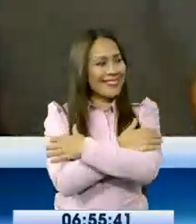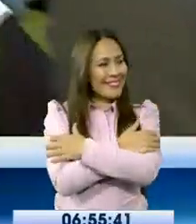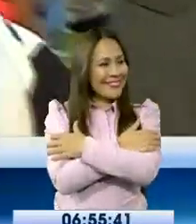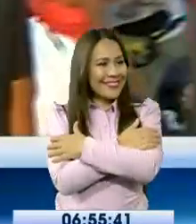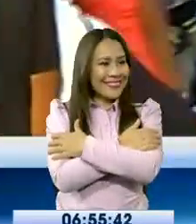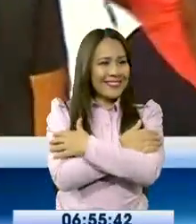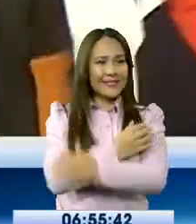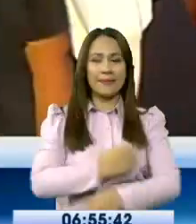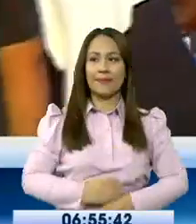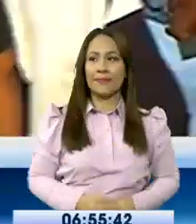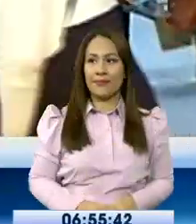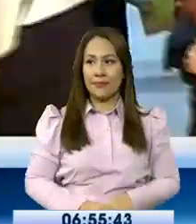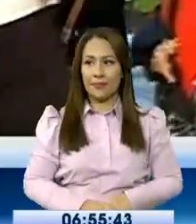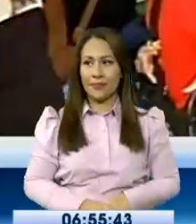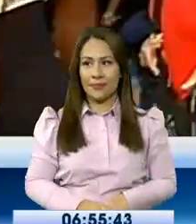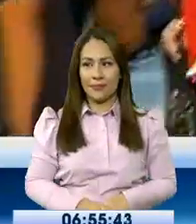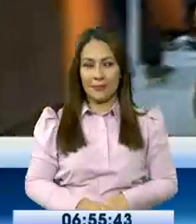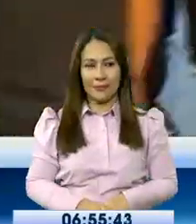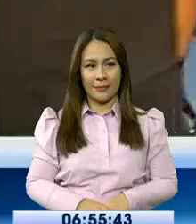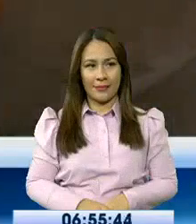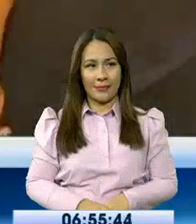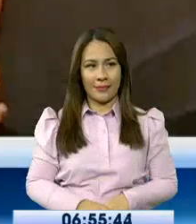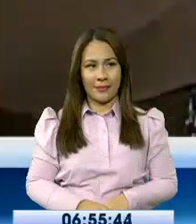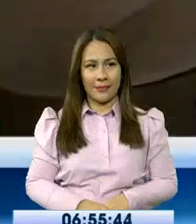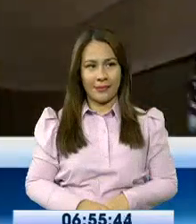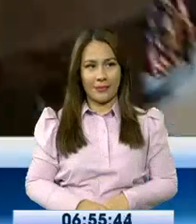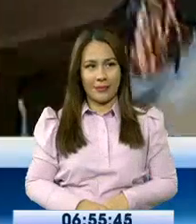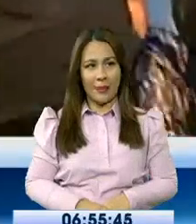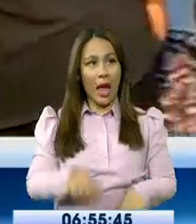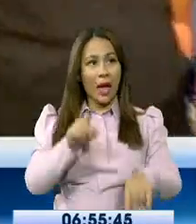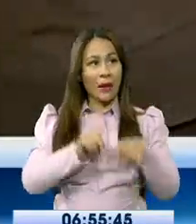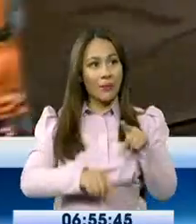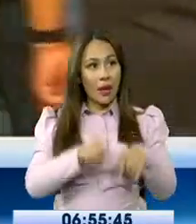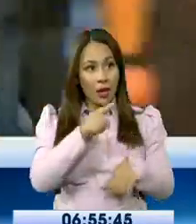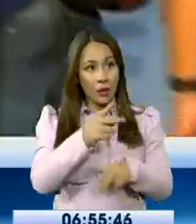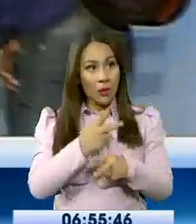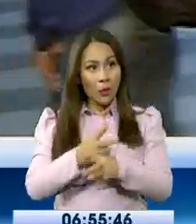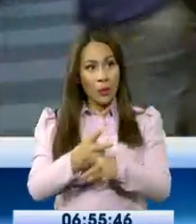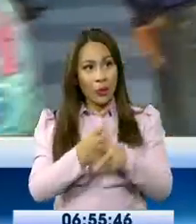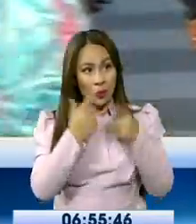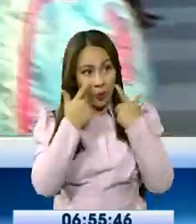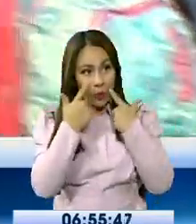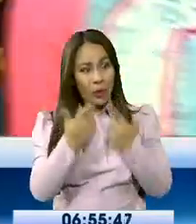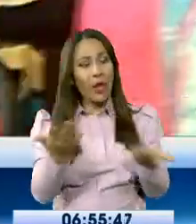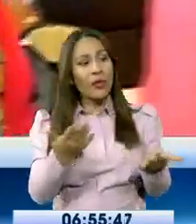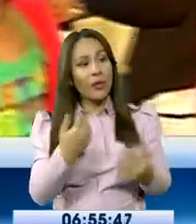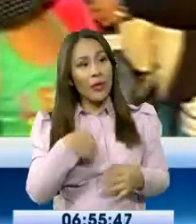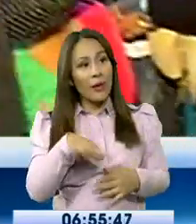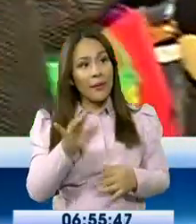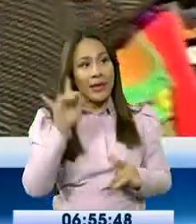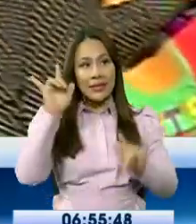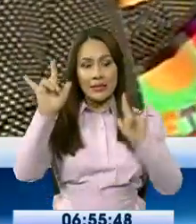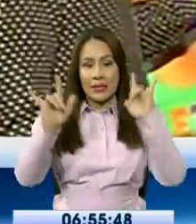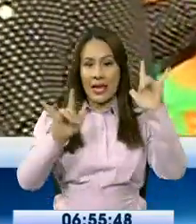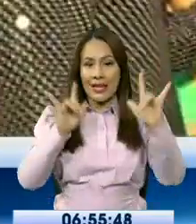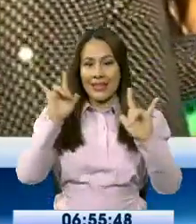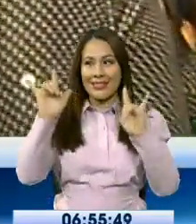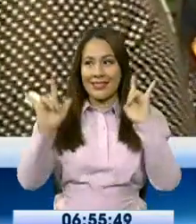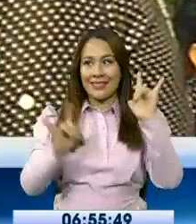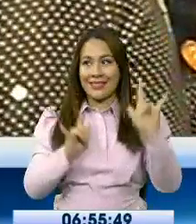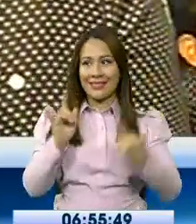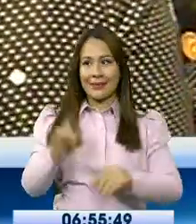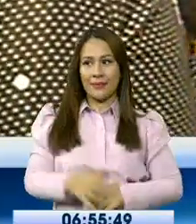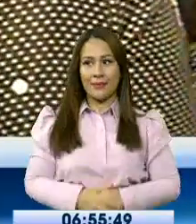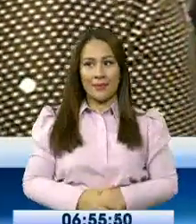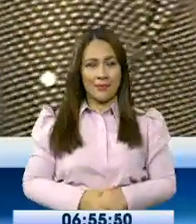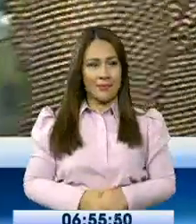viaje. Amiga, buenos días. Junto a su familia de viaje, ¿para dónde? Para Salinas. ¿Salinas? ¿Hasta cuándo se va a